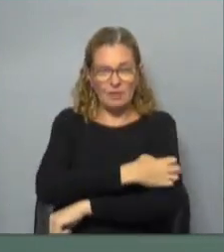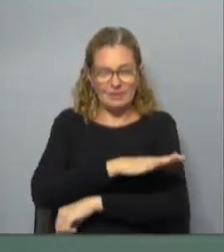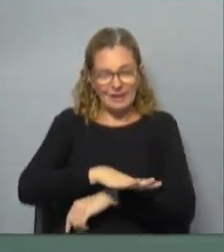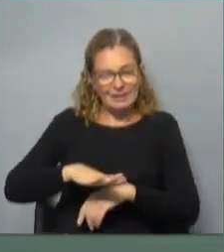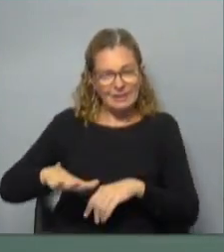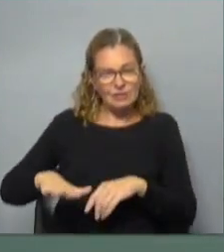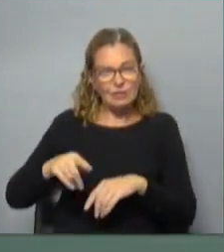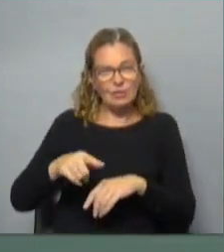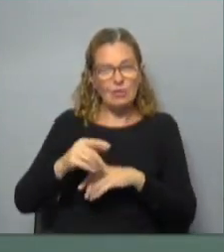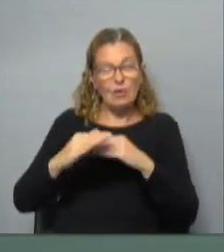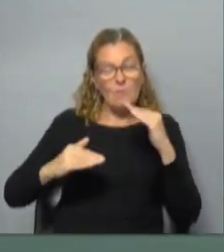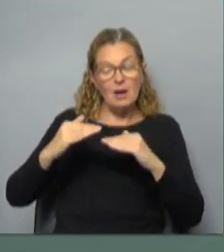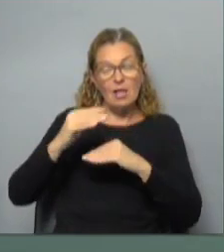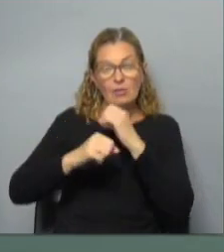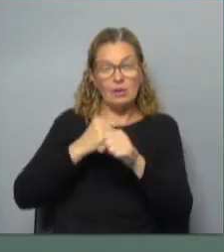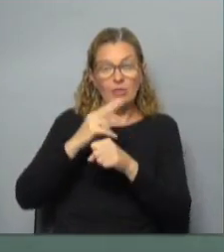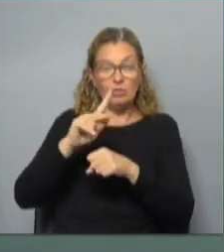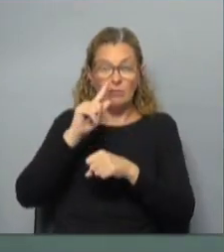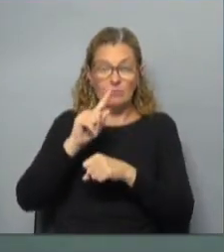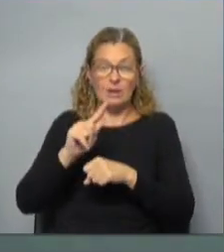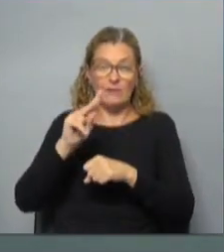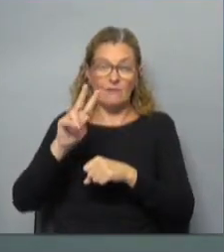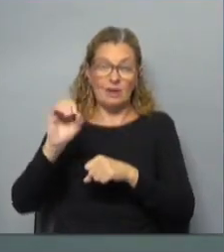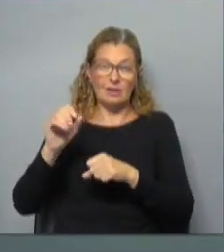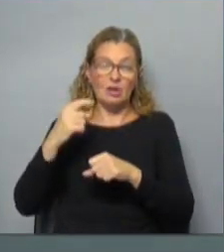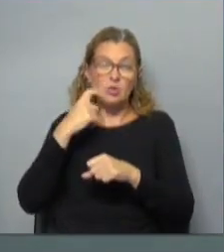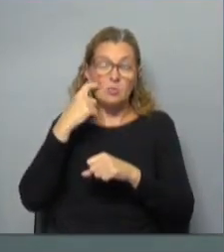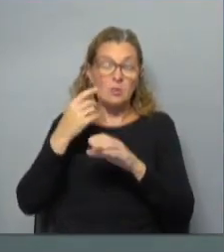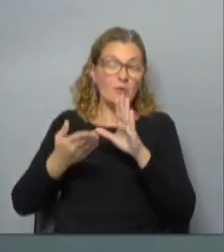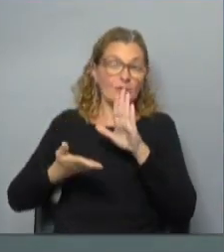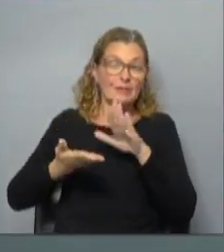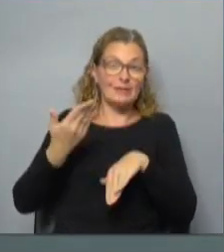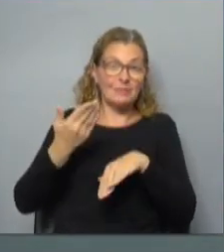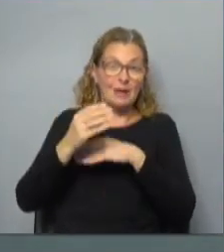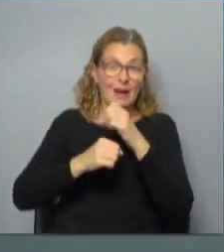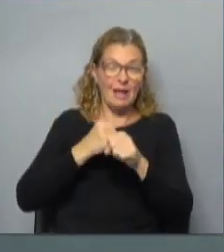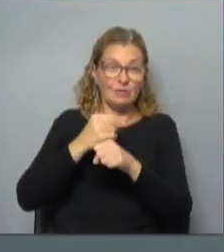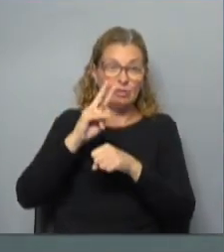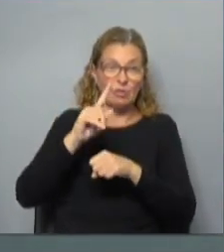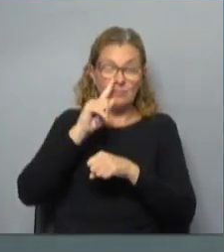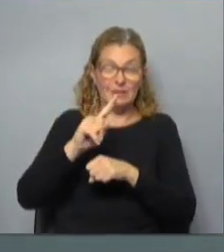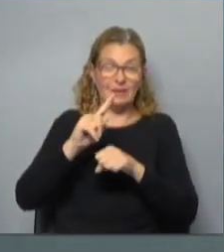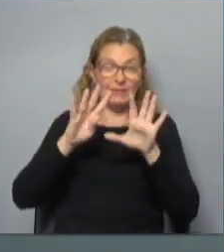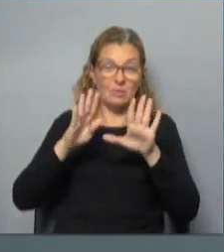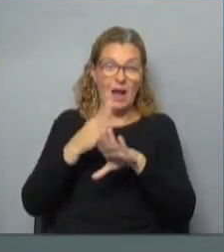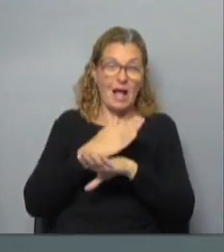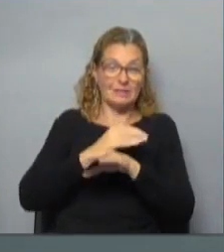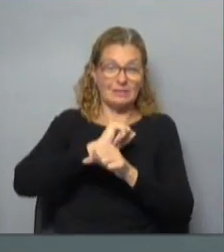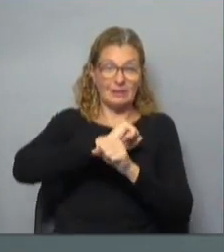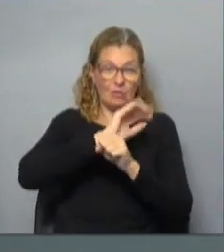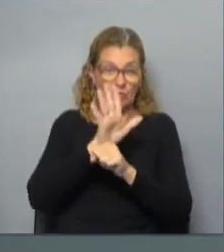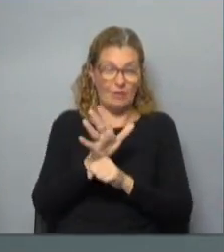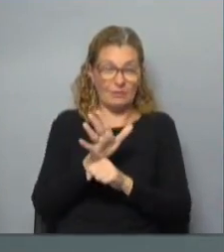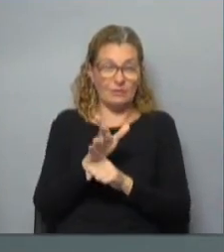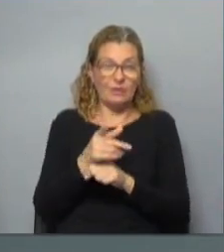comparación con 2020 pero con cifras que se mantienen por encima del año 2019 previo a la pandemia si